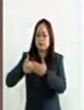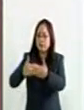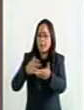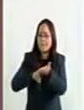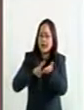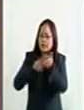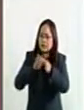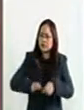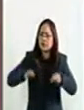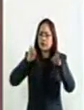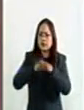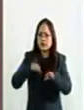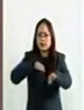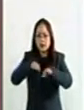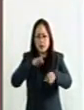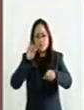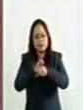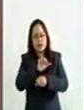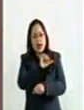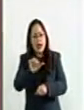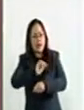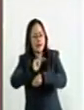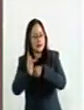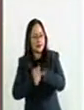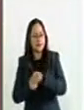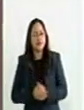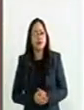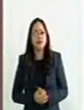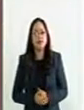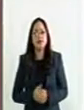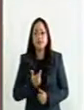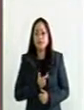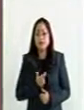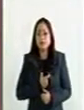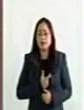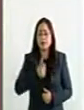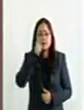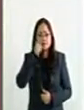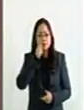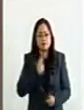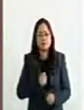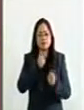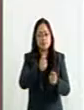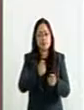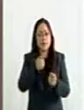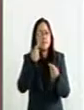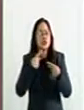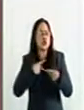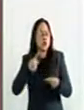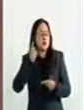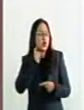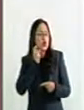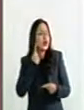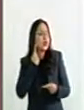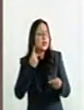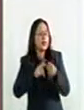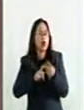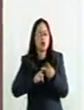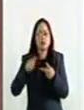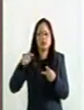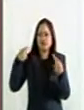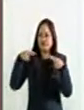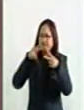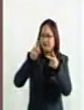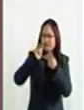valores y por su labor en beneficio del país. La presea ha sido otorgada siempre a políticos, intelectuales, profesionistas o